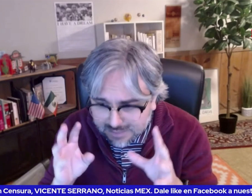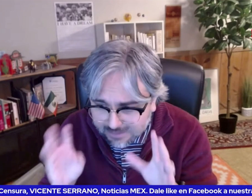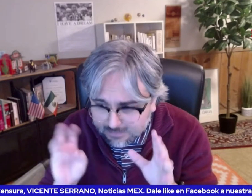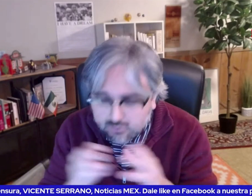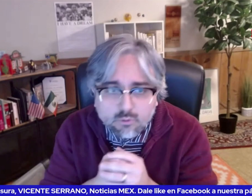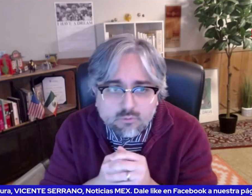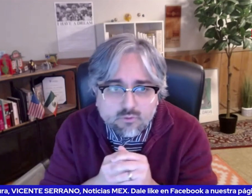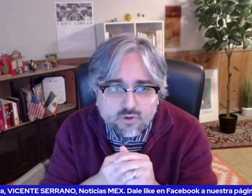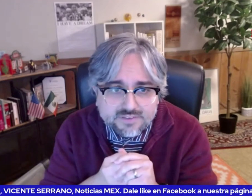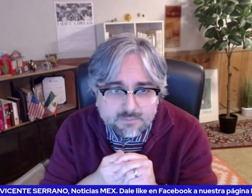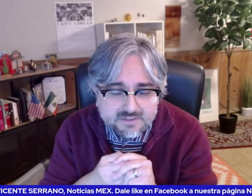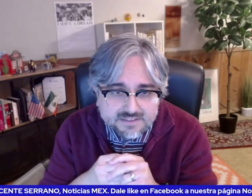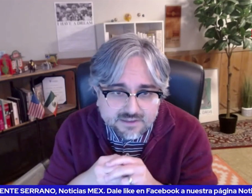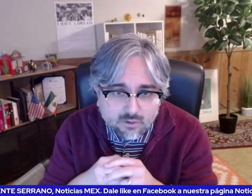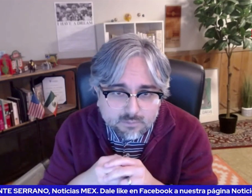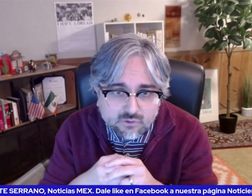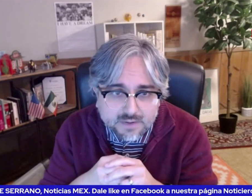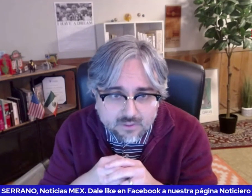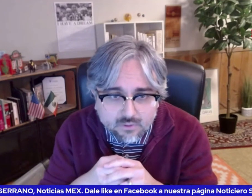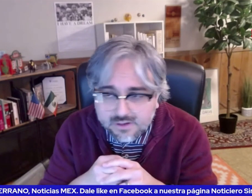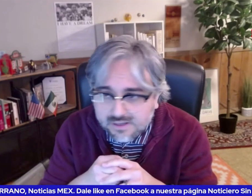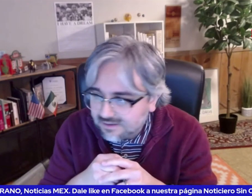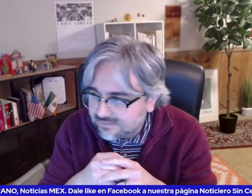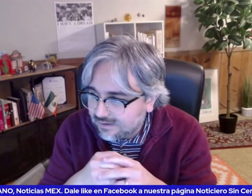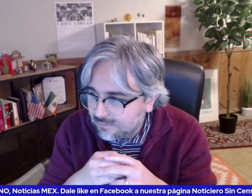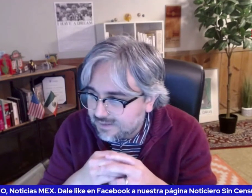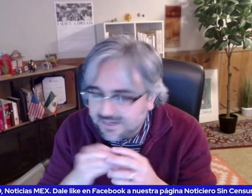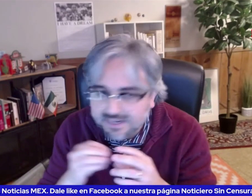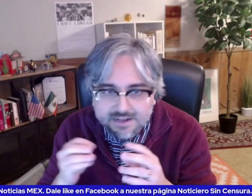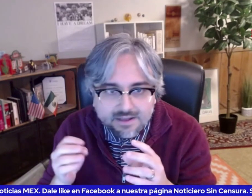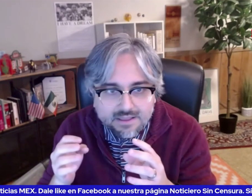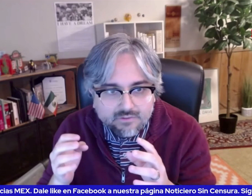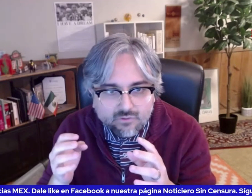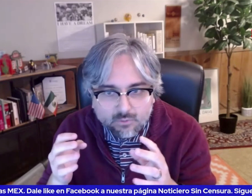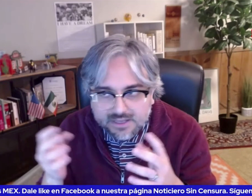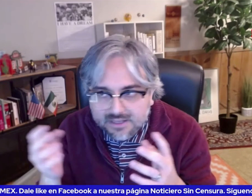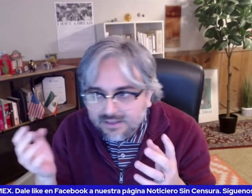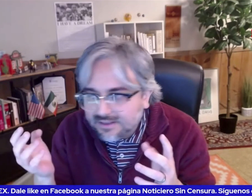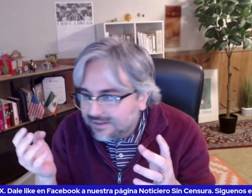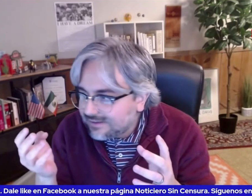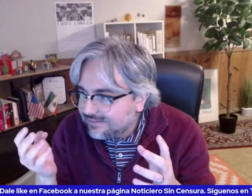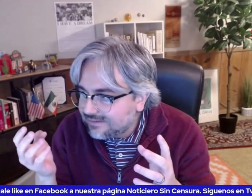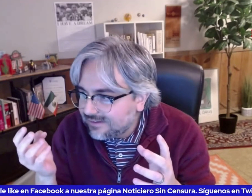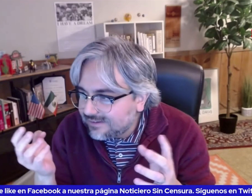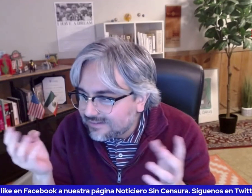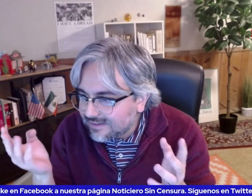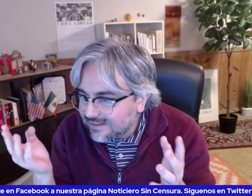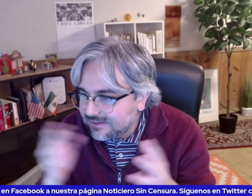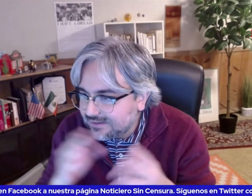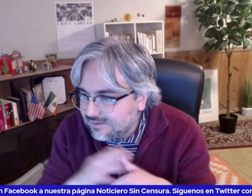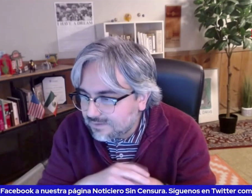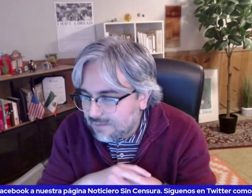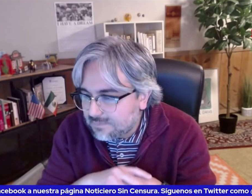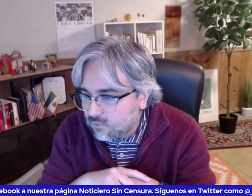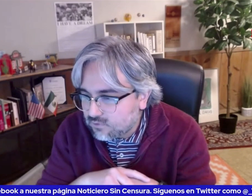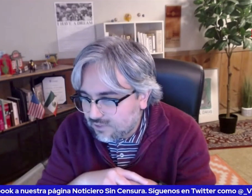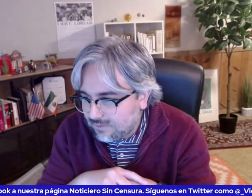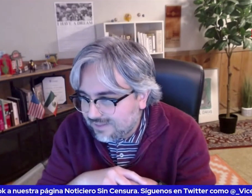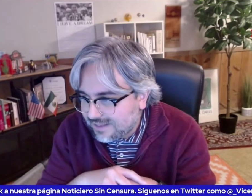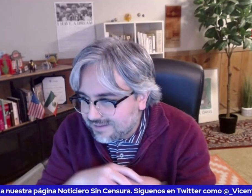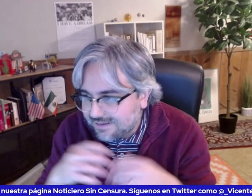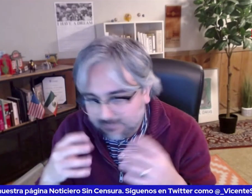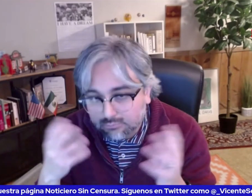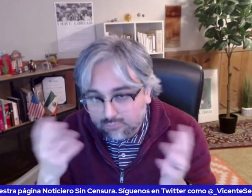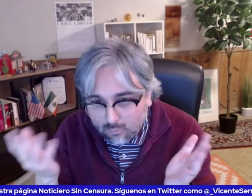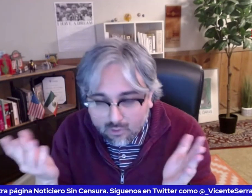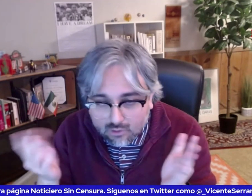un planteamiento muy, muy fuerte del presidente López Obrador esta mañanera sobre este incidente verdaderamente cuestionable